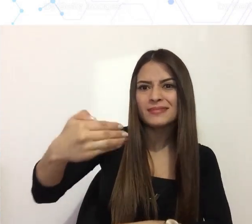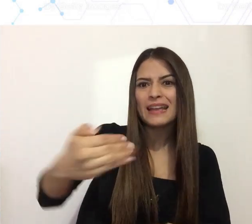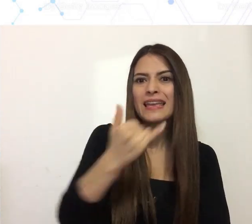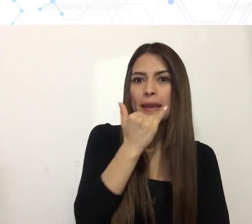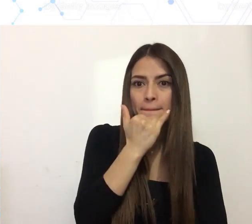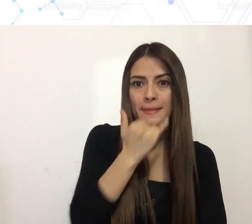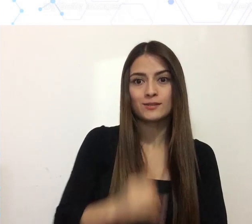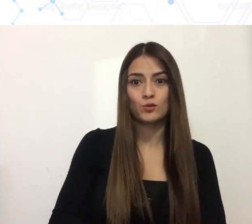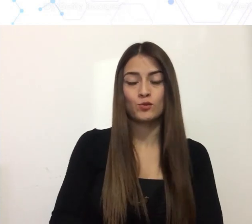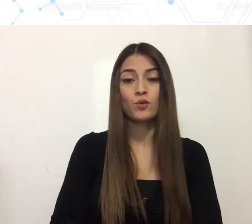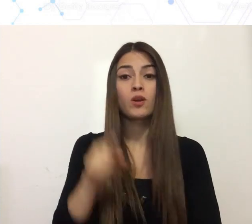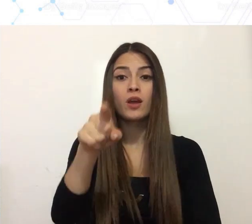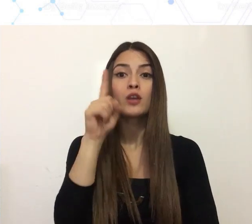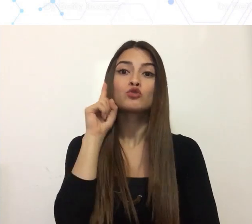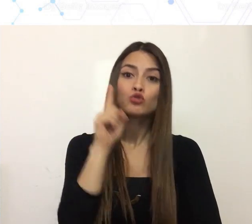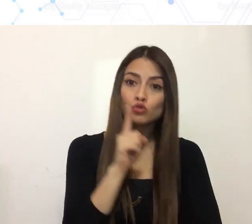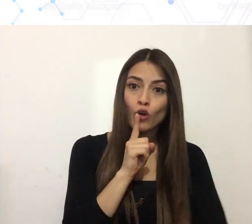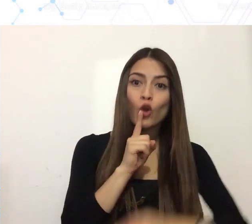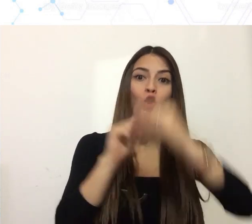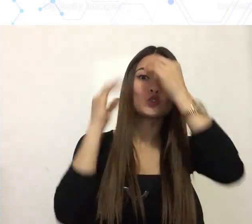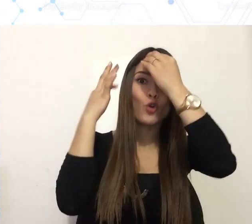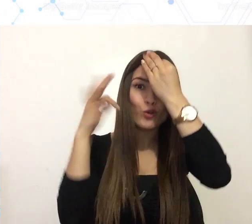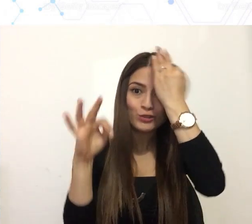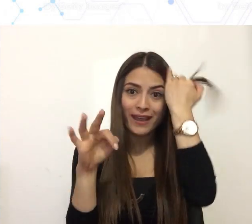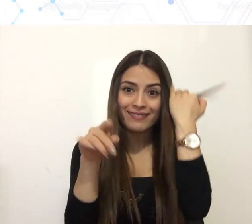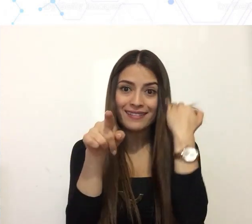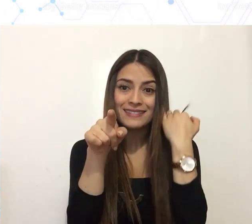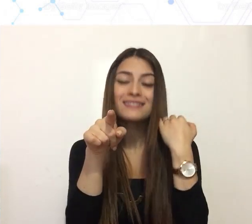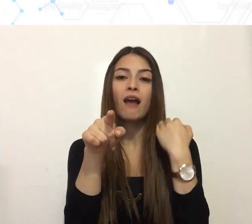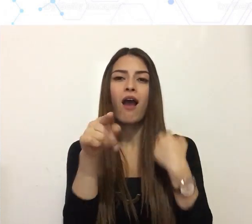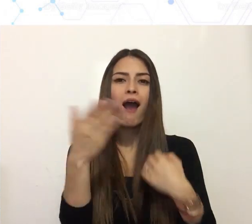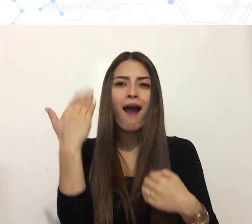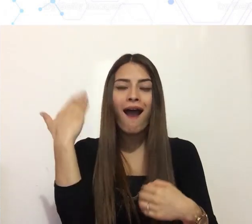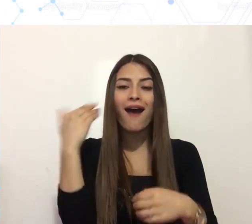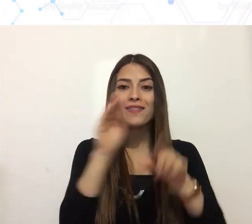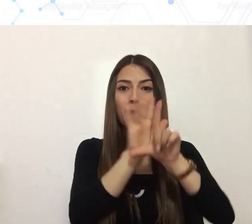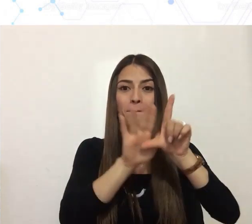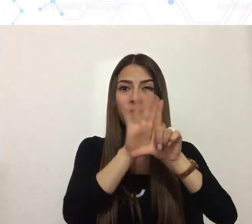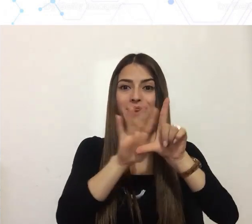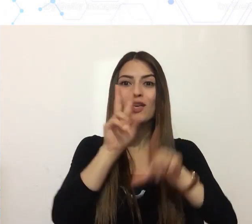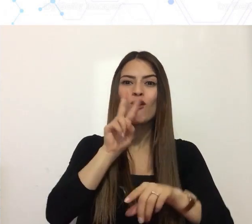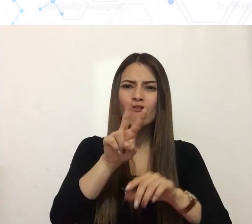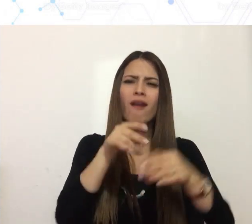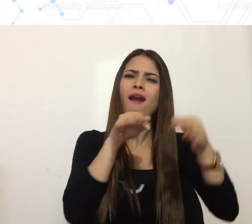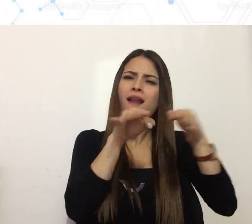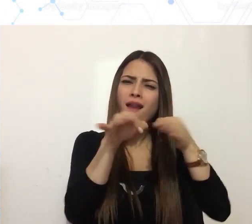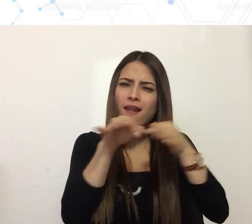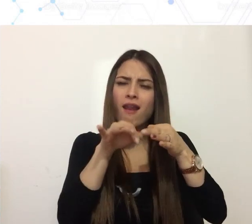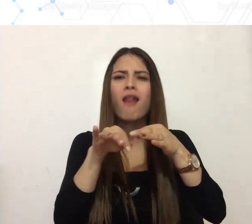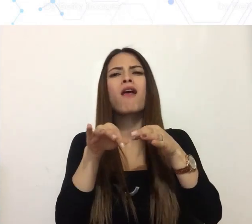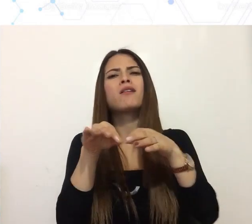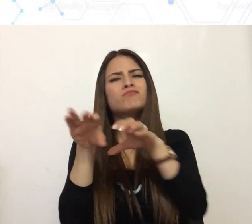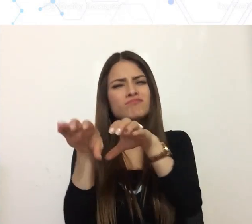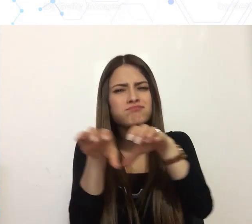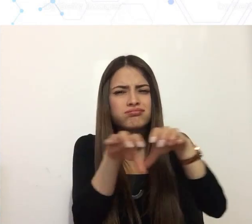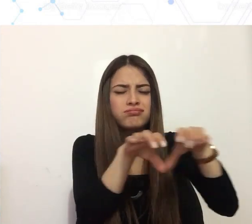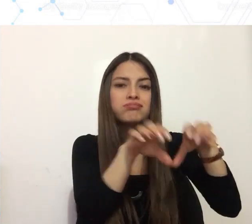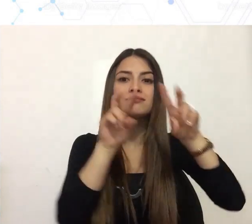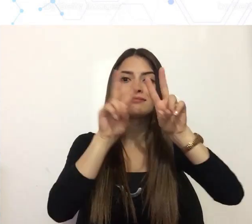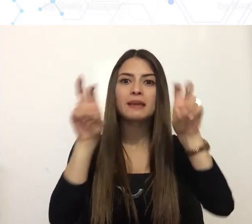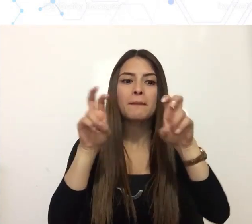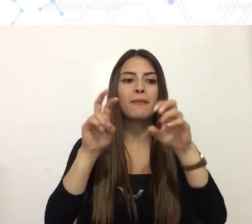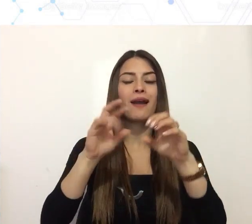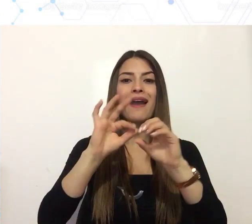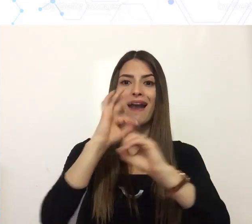estudiantes sordos como oyentes, según la explicación que les di en el video, las características de los modelos atómicos. Por